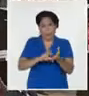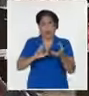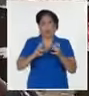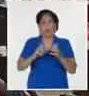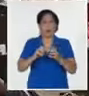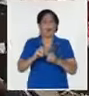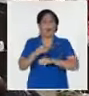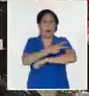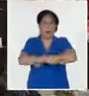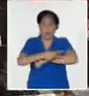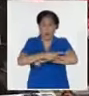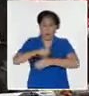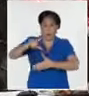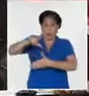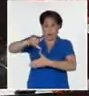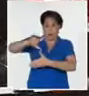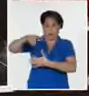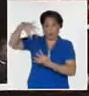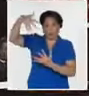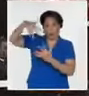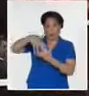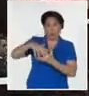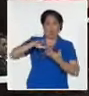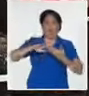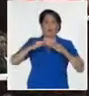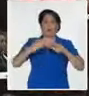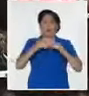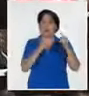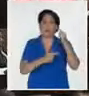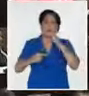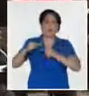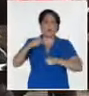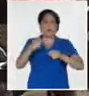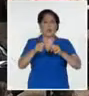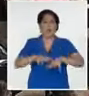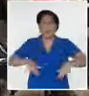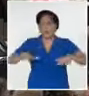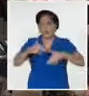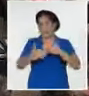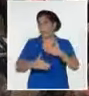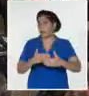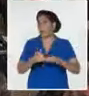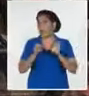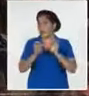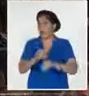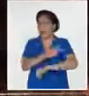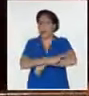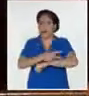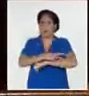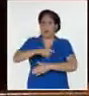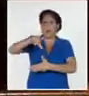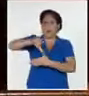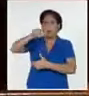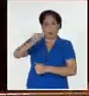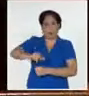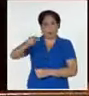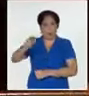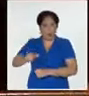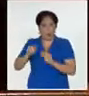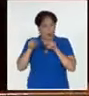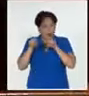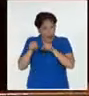regional de integración comunal para discutir sobre las principales problemáticas que atraviesan los países latinoamericanos, debía